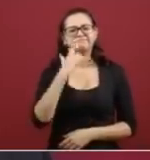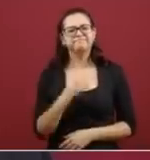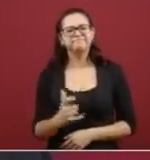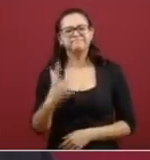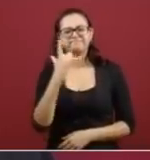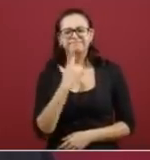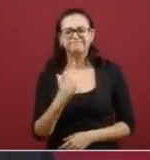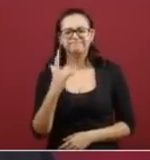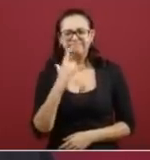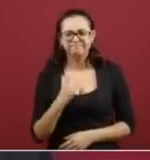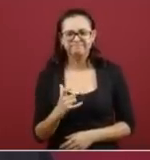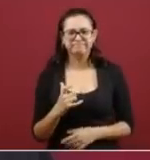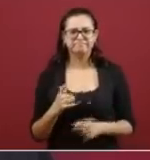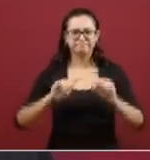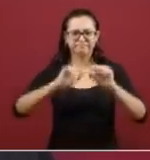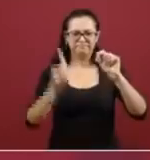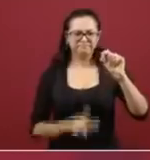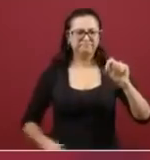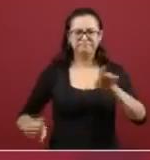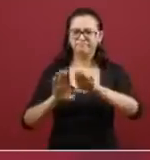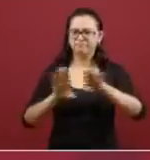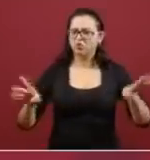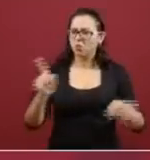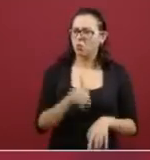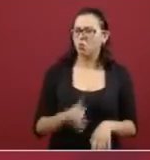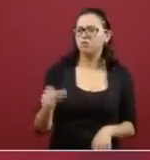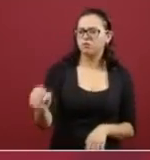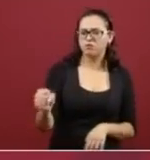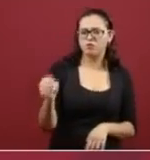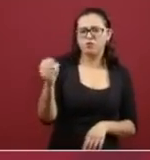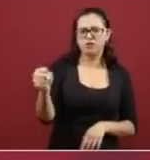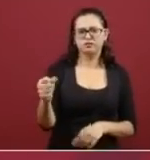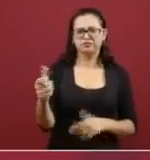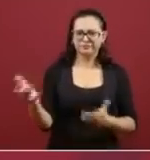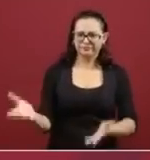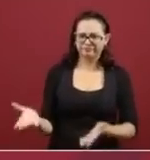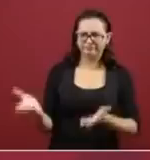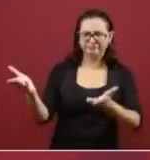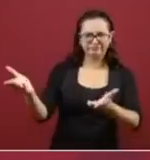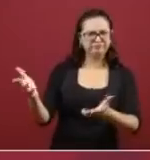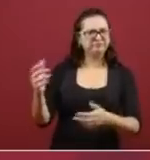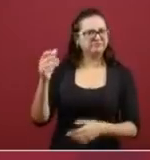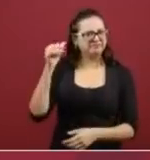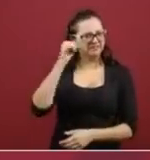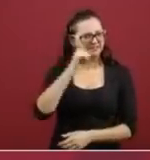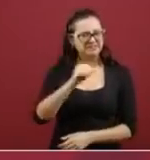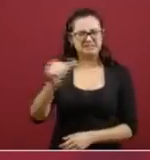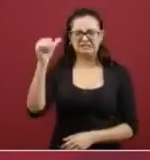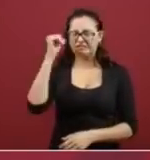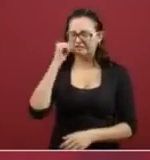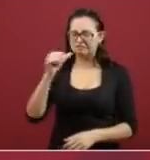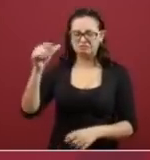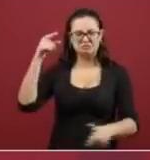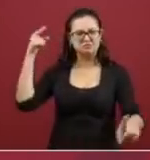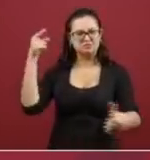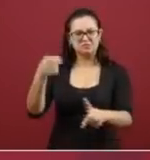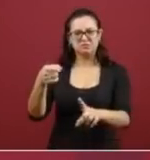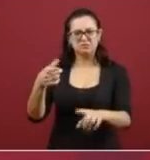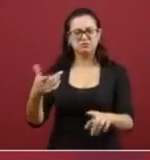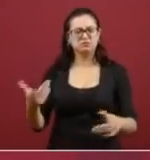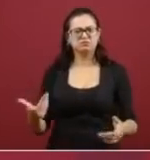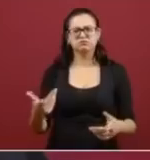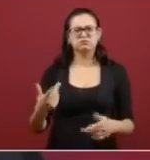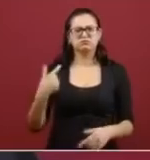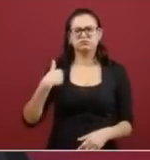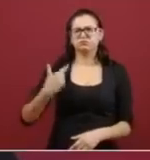una auténtica democracia. En conferencia matutina con los medios de comunicación este 21 de marzo, el mandatario llamó a los